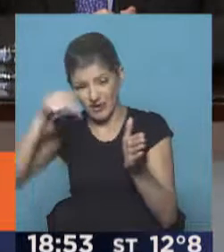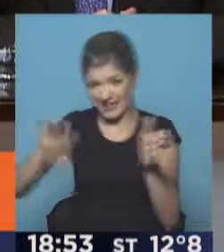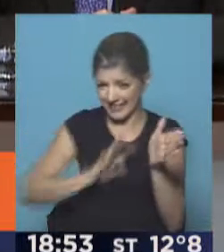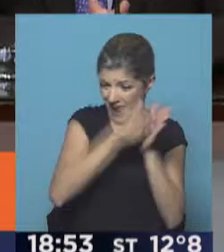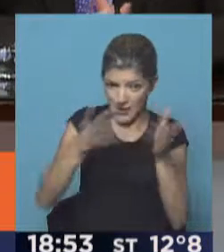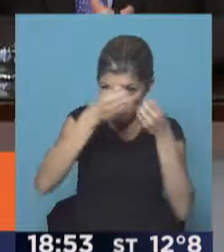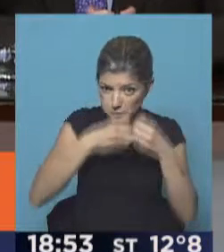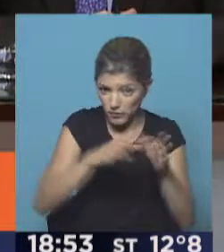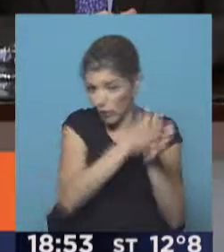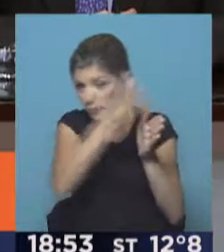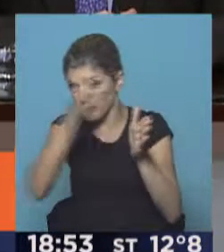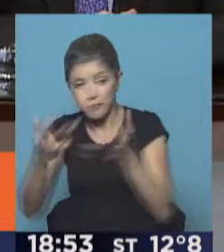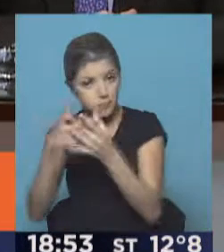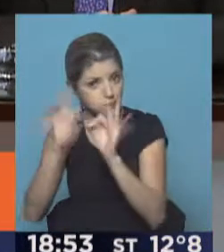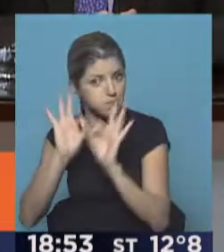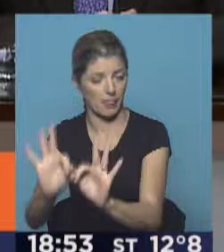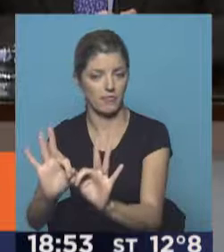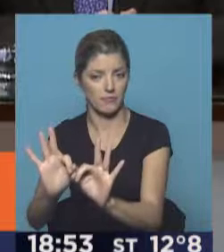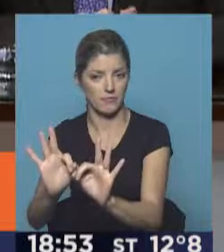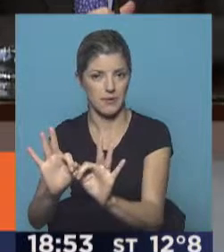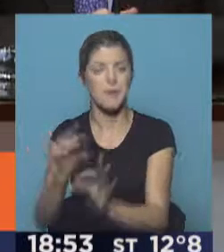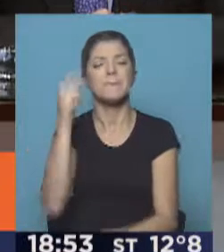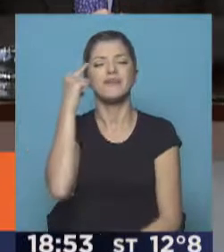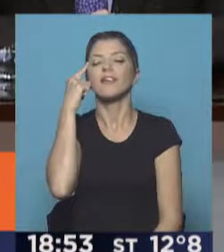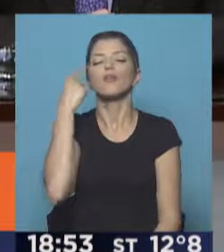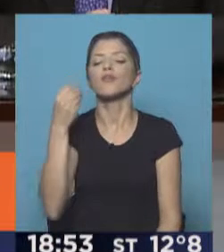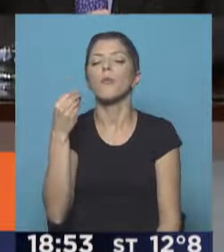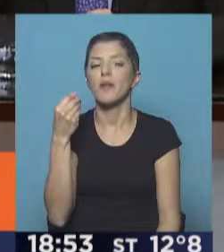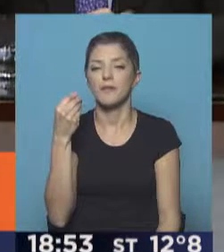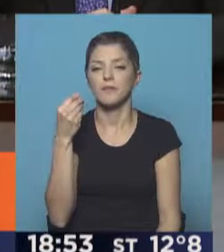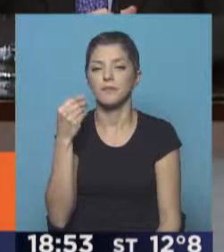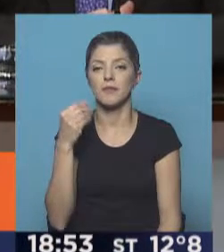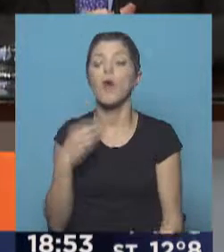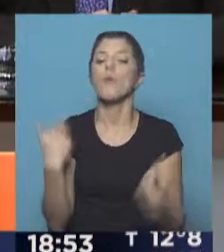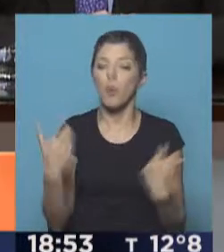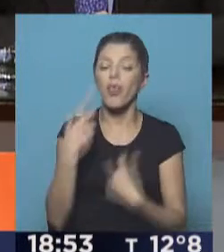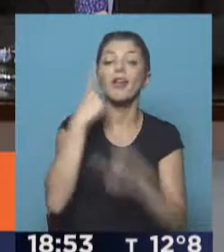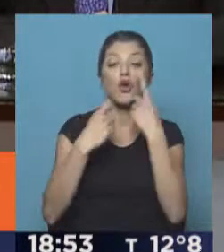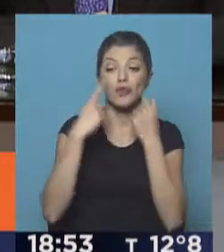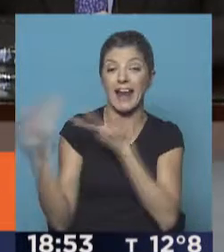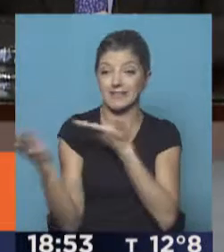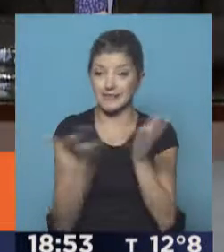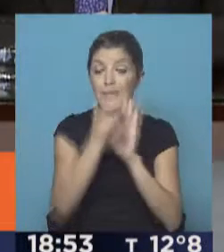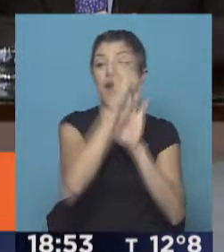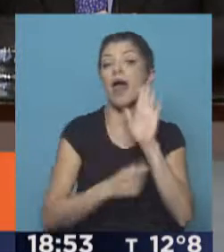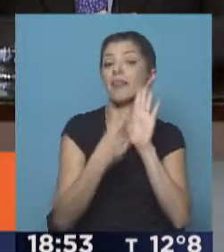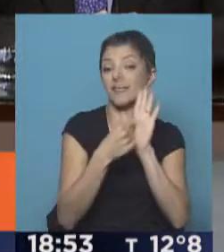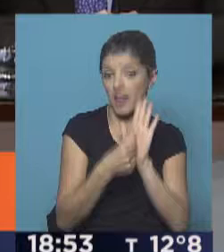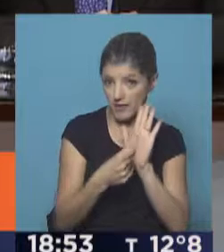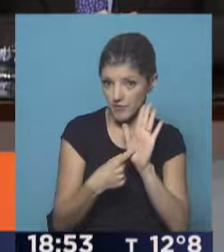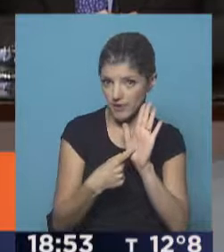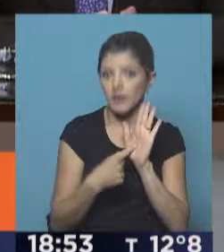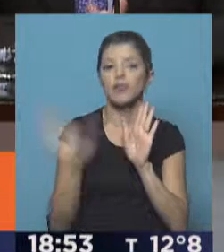año y en vistas de lo que tiene que ver con lo que viene, de ir ordenando un sistema tarifario